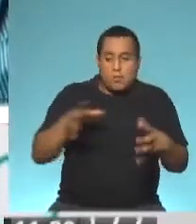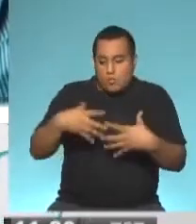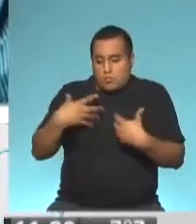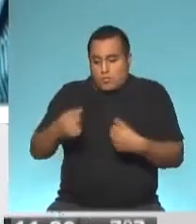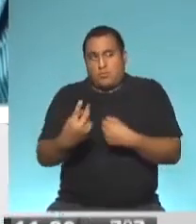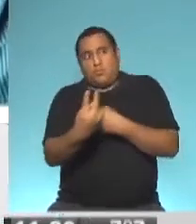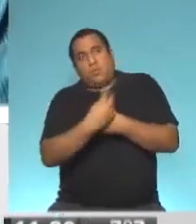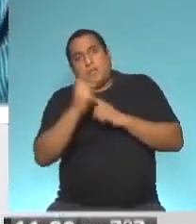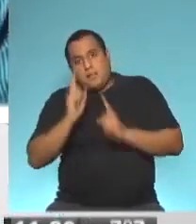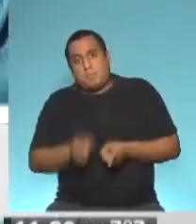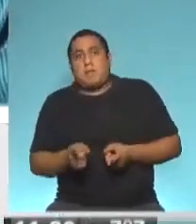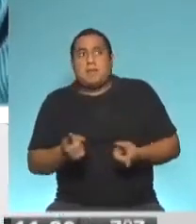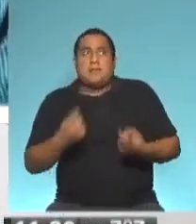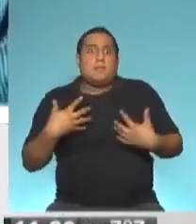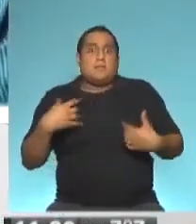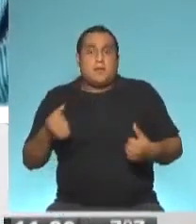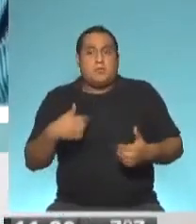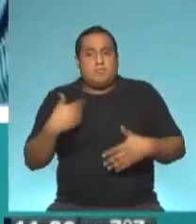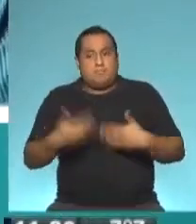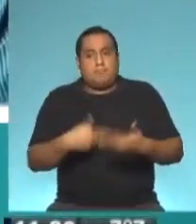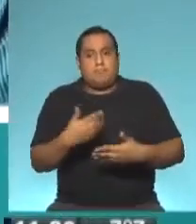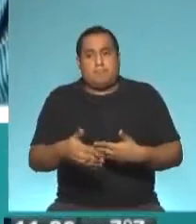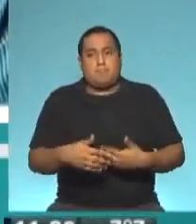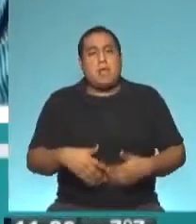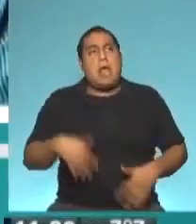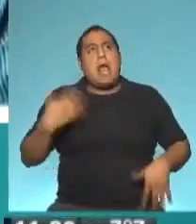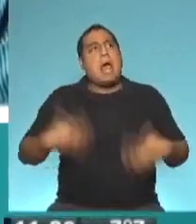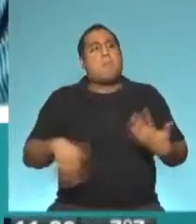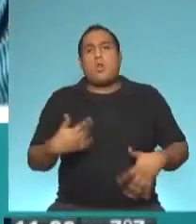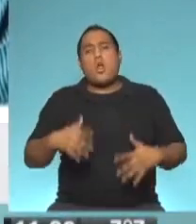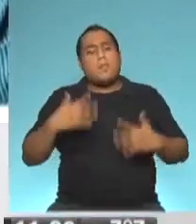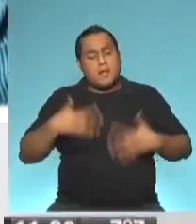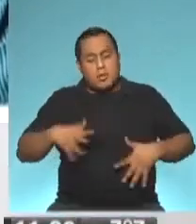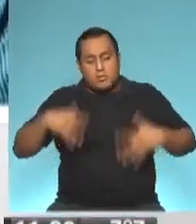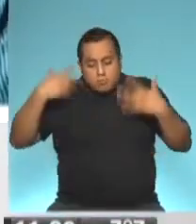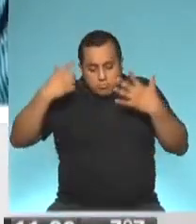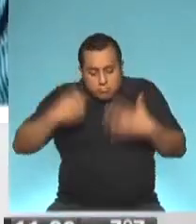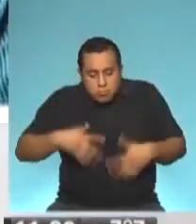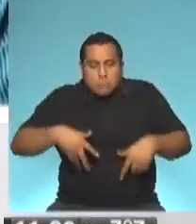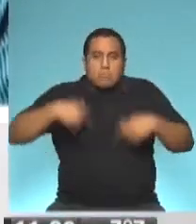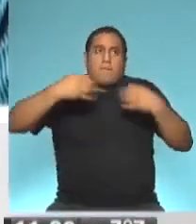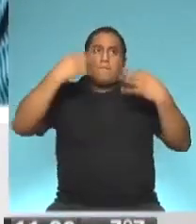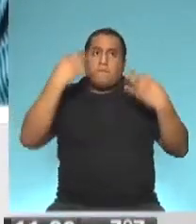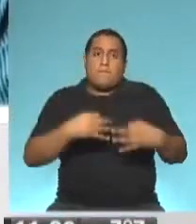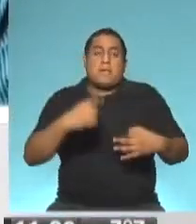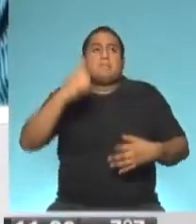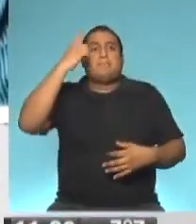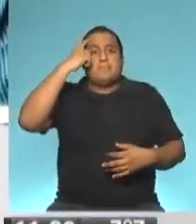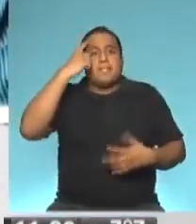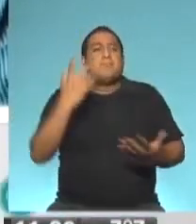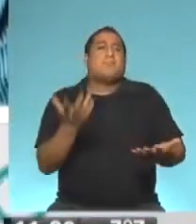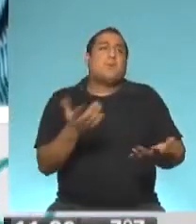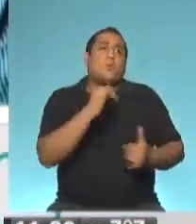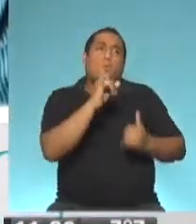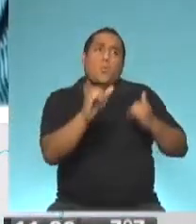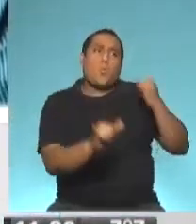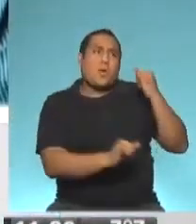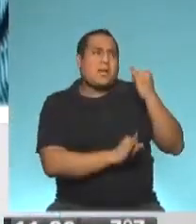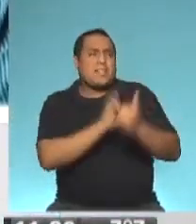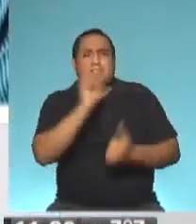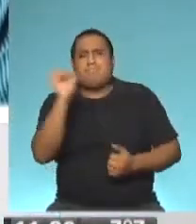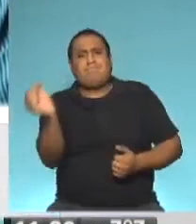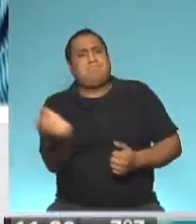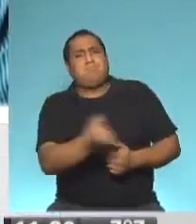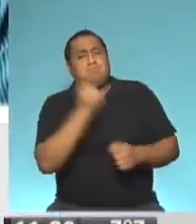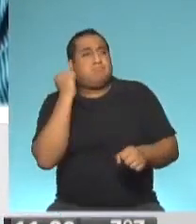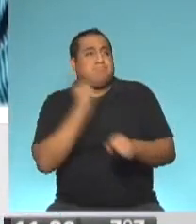necesitamos sanos, paso a paso, tranquilo, no hay apuro, pero hacerlo desde un estado consciente, Lisandro. Muy importante tu testimonio, tu